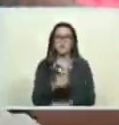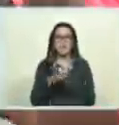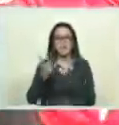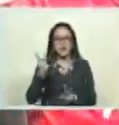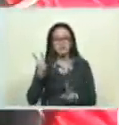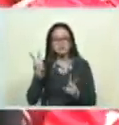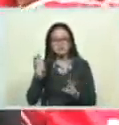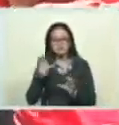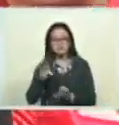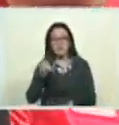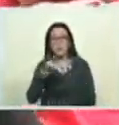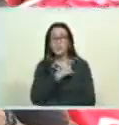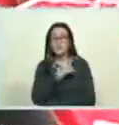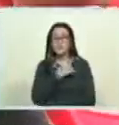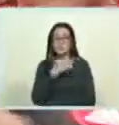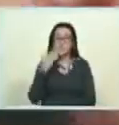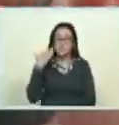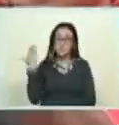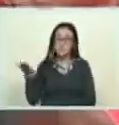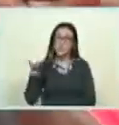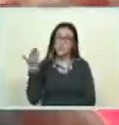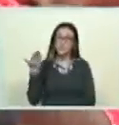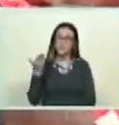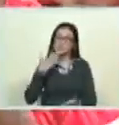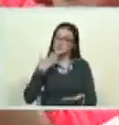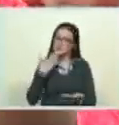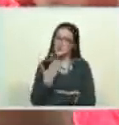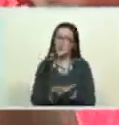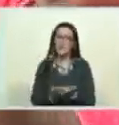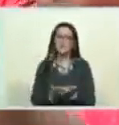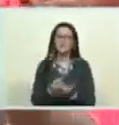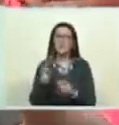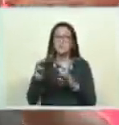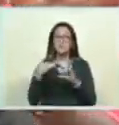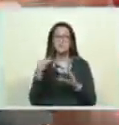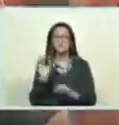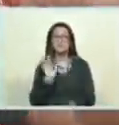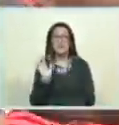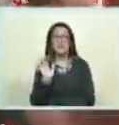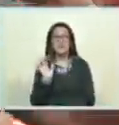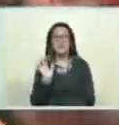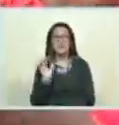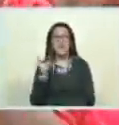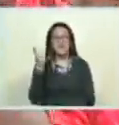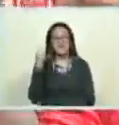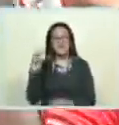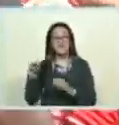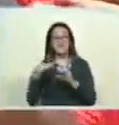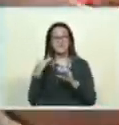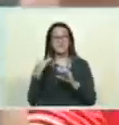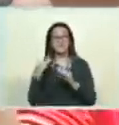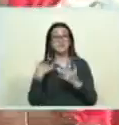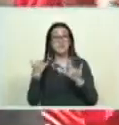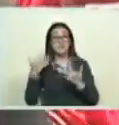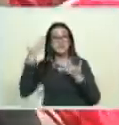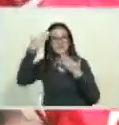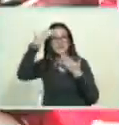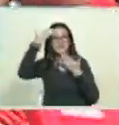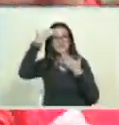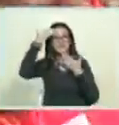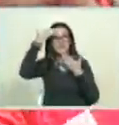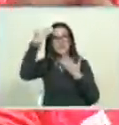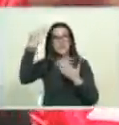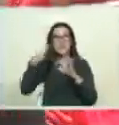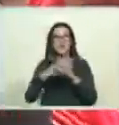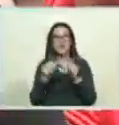universitario, muy orgullosamente, bueno, y agradecido. No me llegó el mensaje, me llegó ayer, pero yo lo que quería darle un saludo